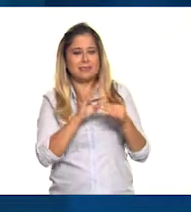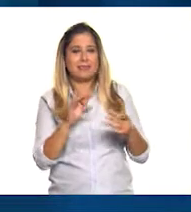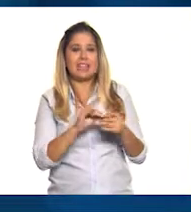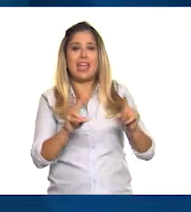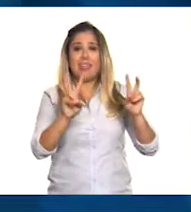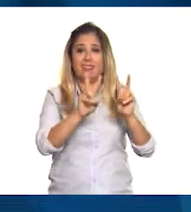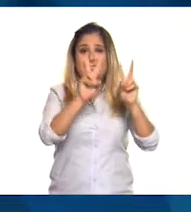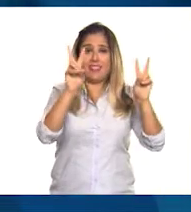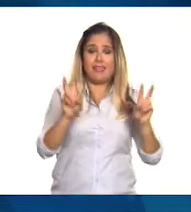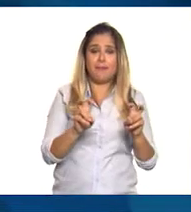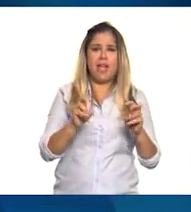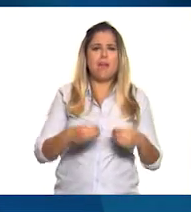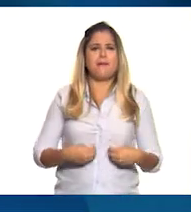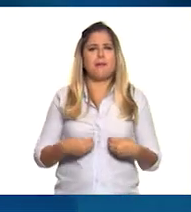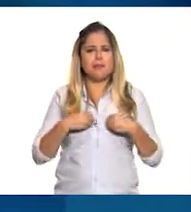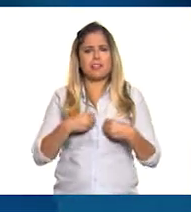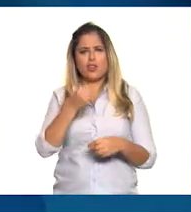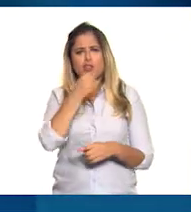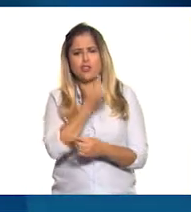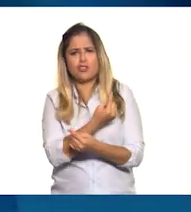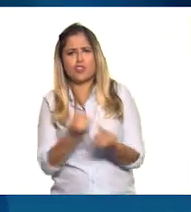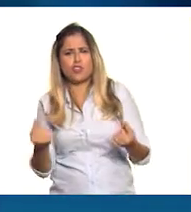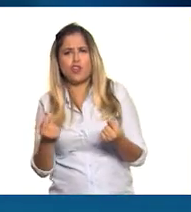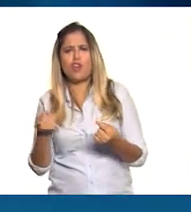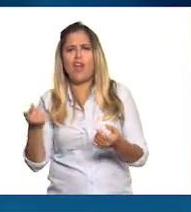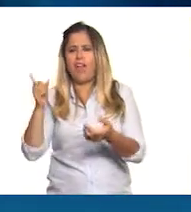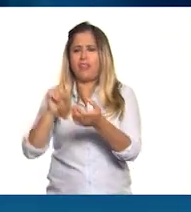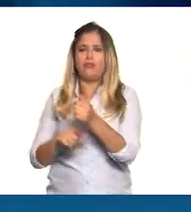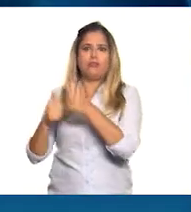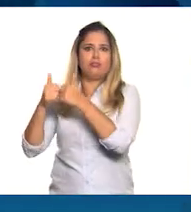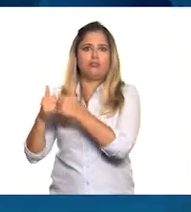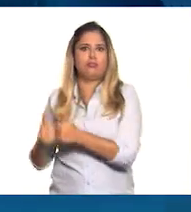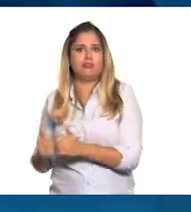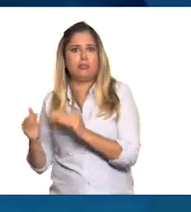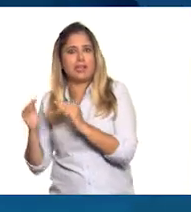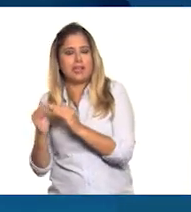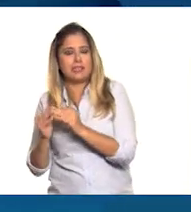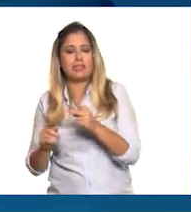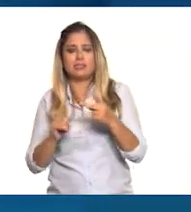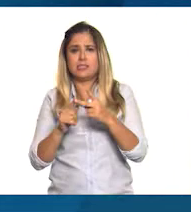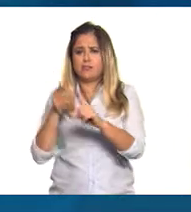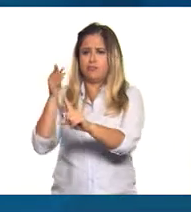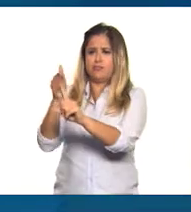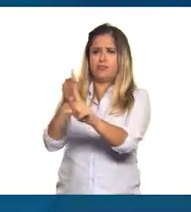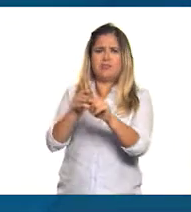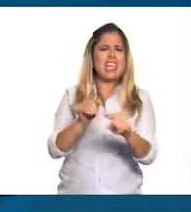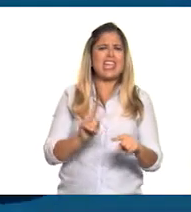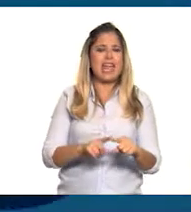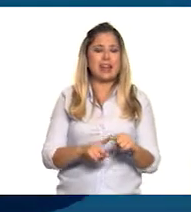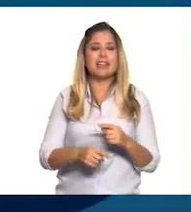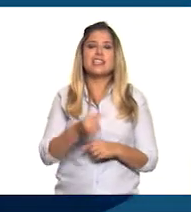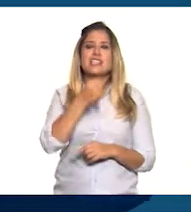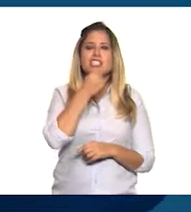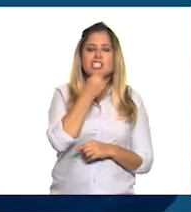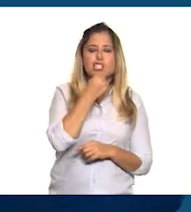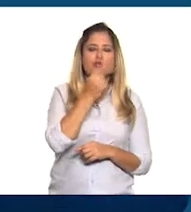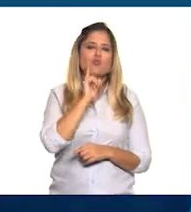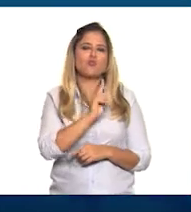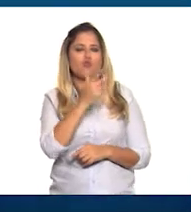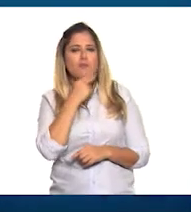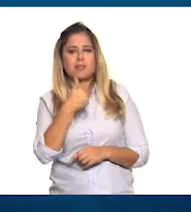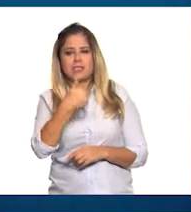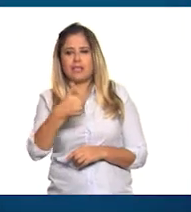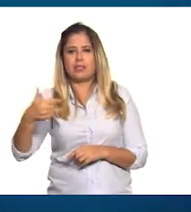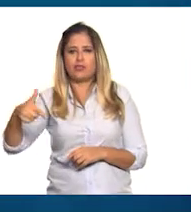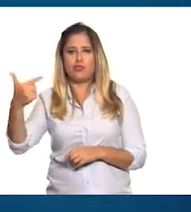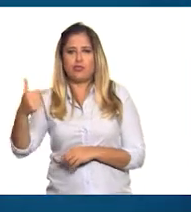tema, la vivencia de niñas y niños durante el confinamiento. Destinatarios, niñas y niños entre 6 y 12